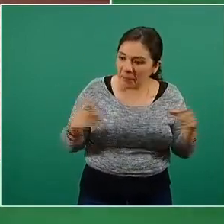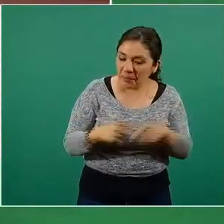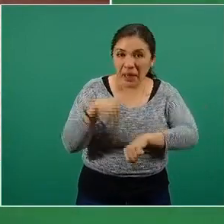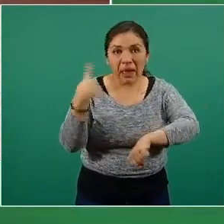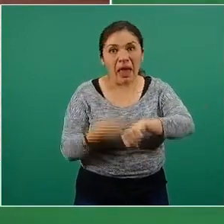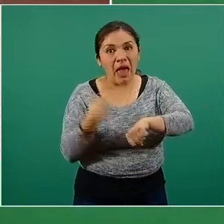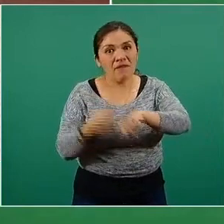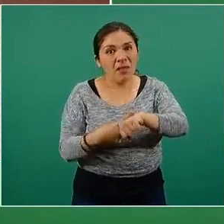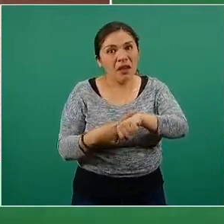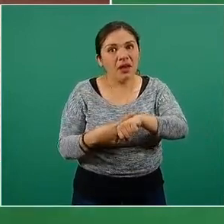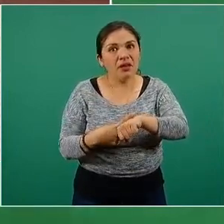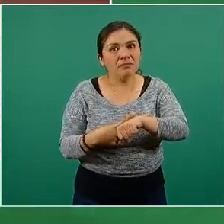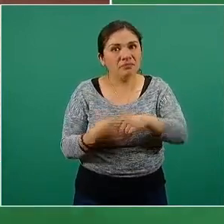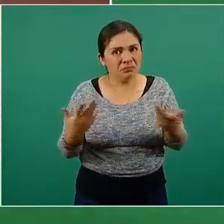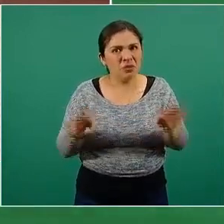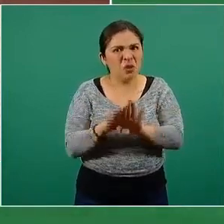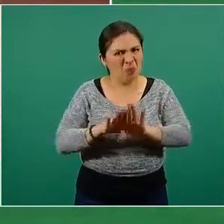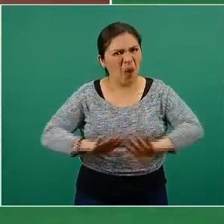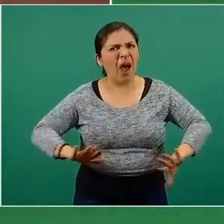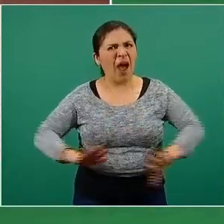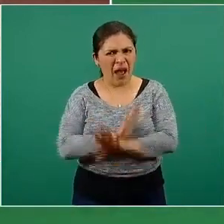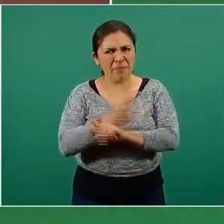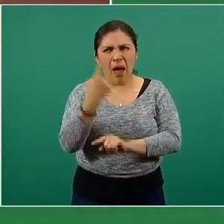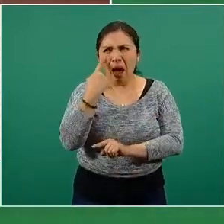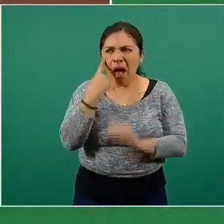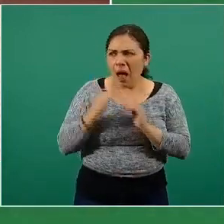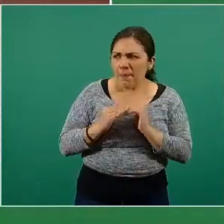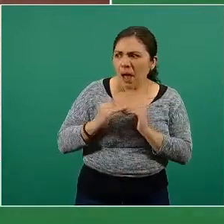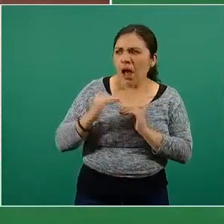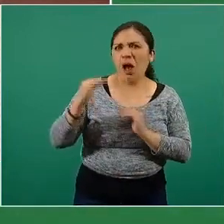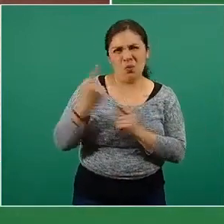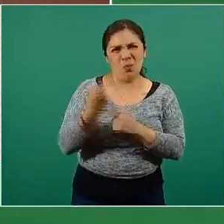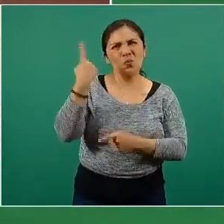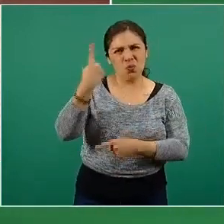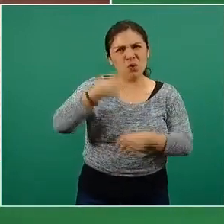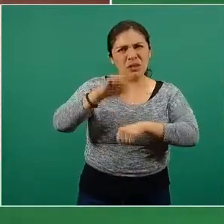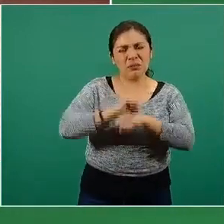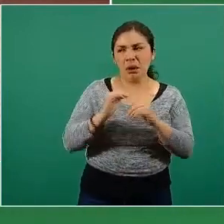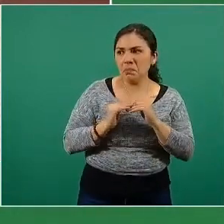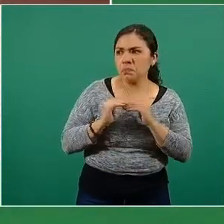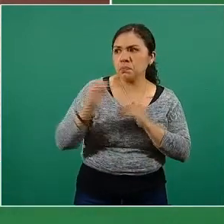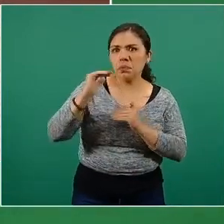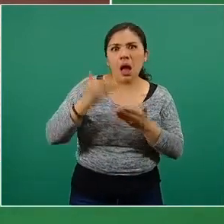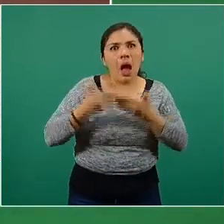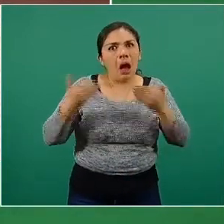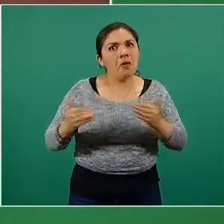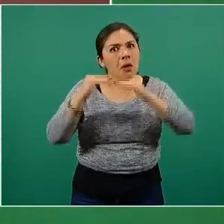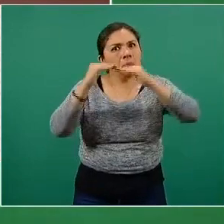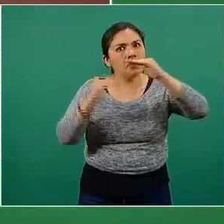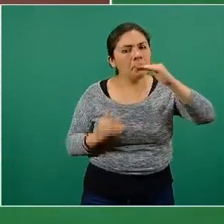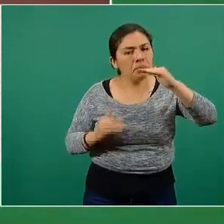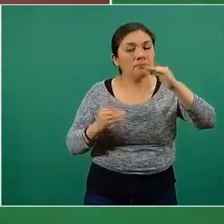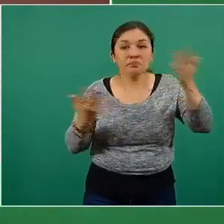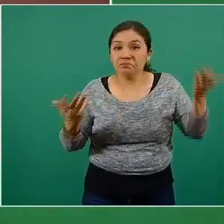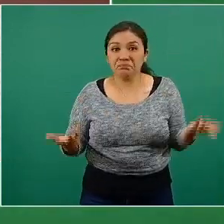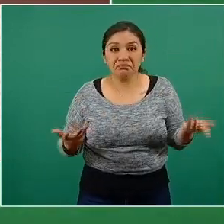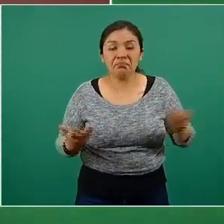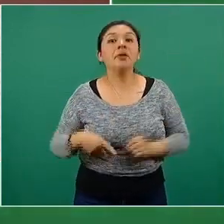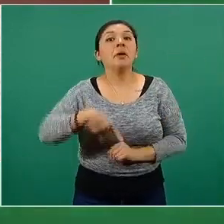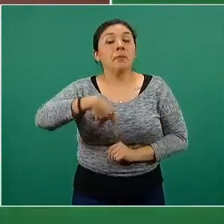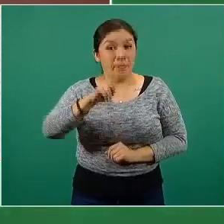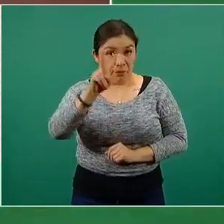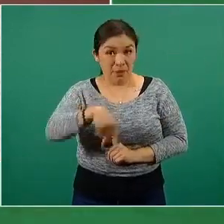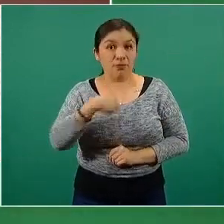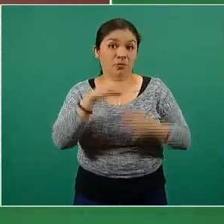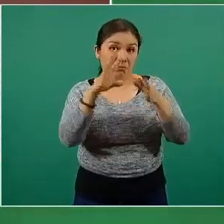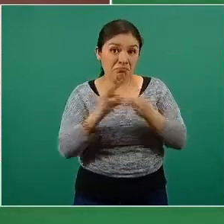un lado, el cambio de la tendencia que vimos en la semana pasada y ahora el descenso que estamos viendo. Lo único que sí me